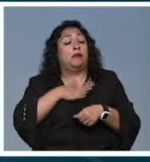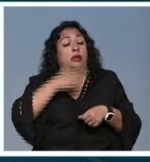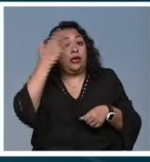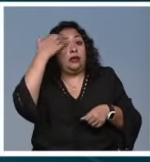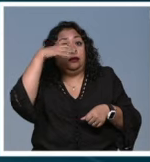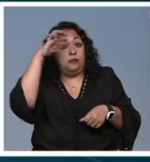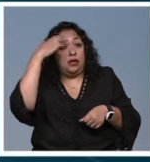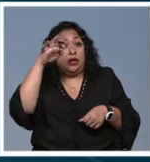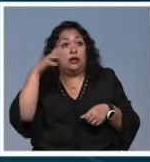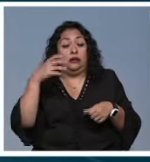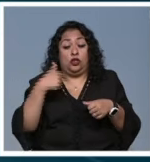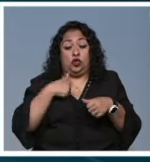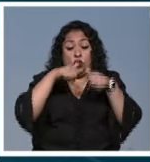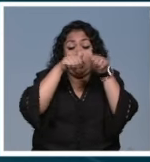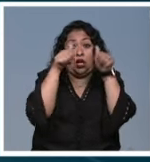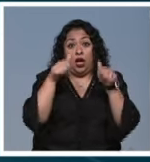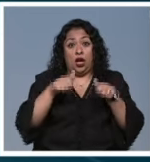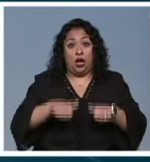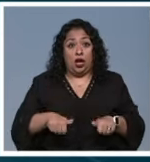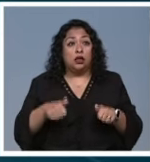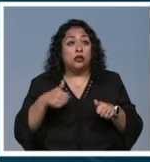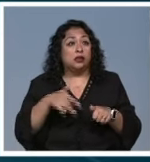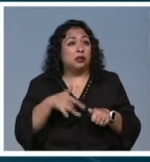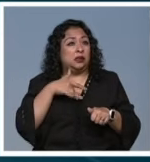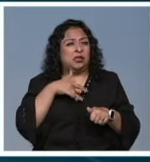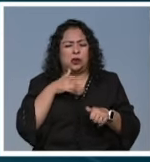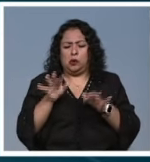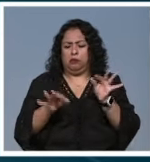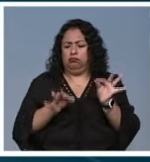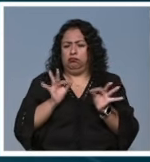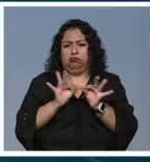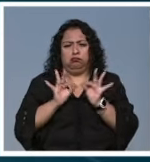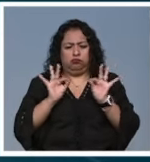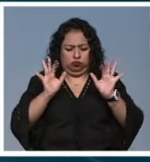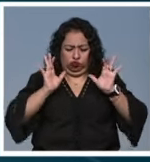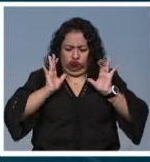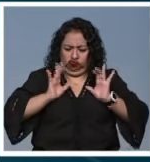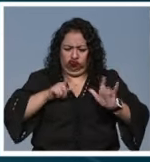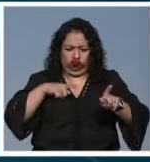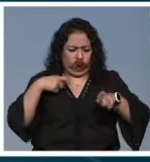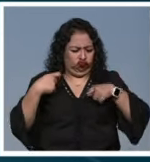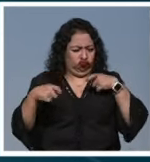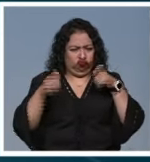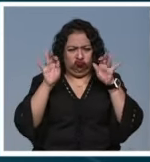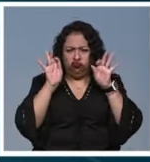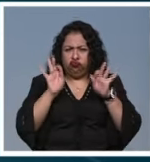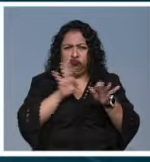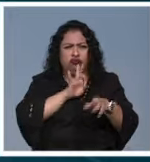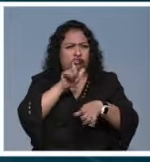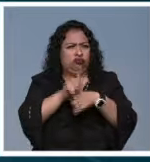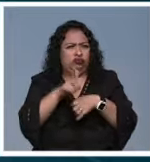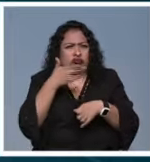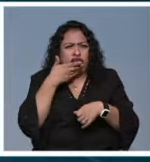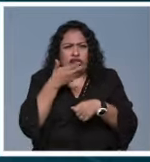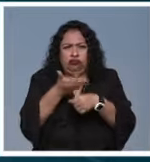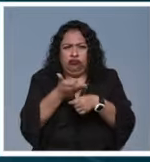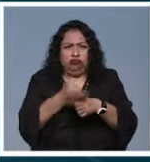donde artísticamente me siento en un lugar fantástico, mi cuerpo funciona de una manera muy especial en este